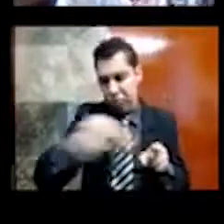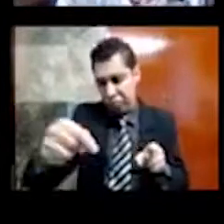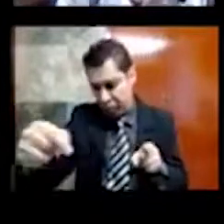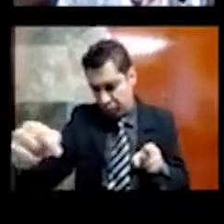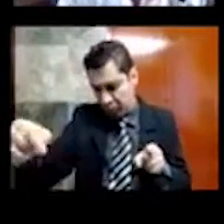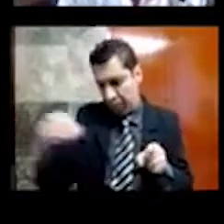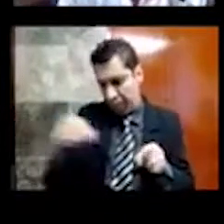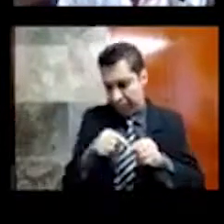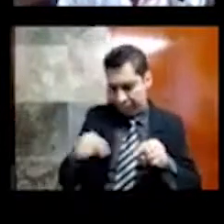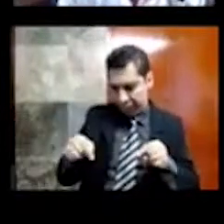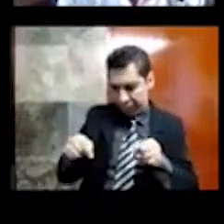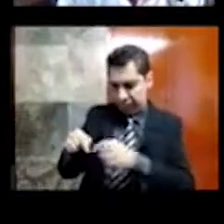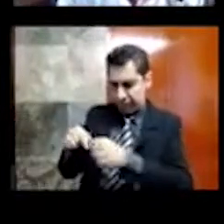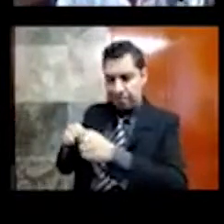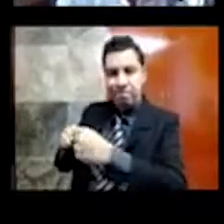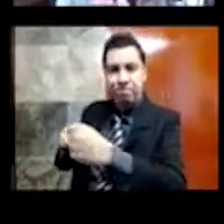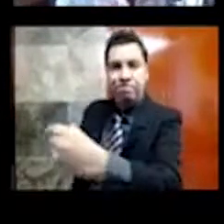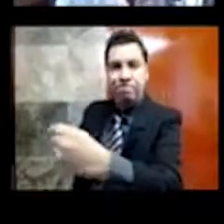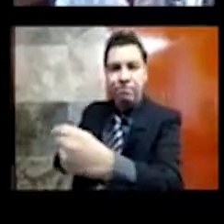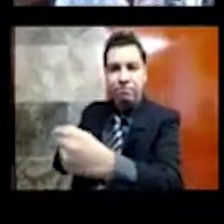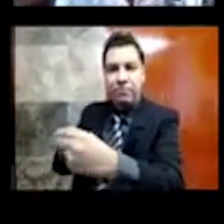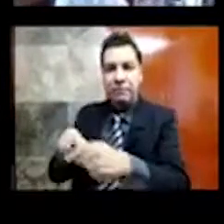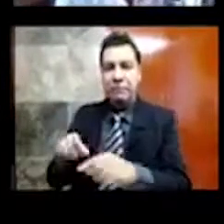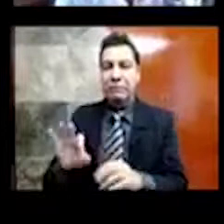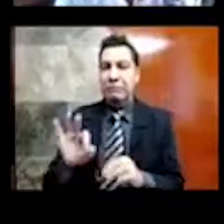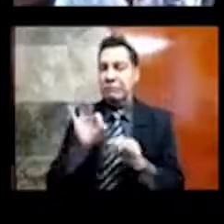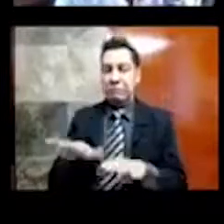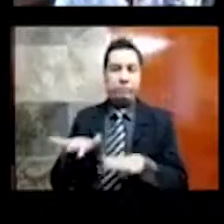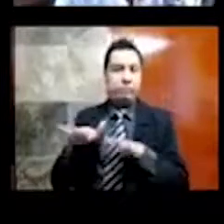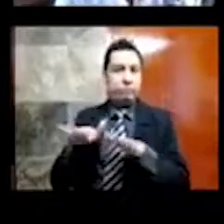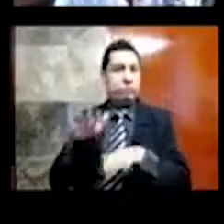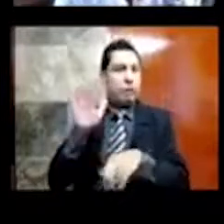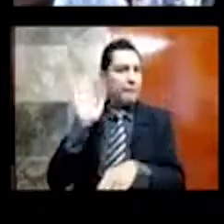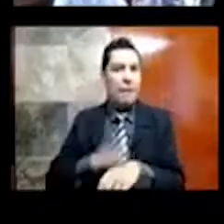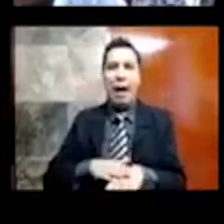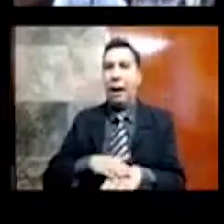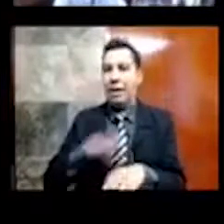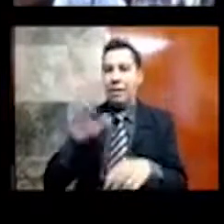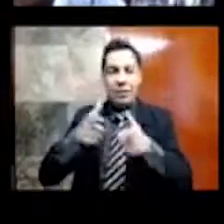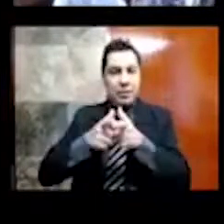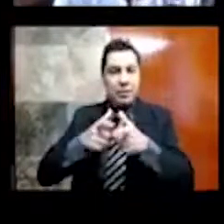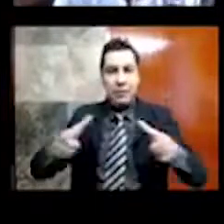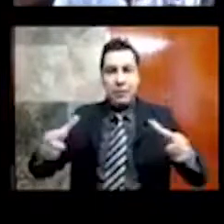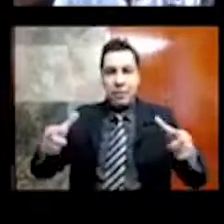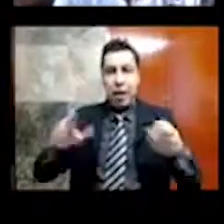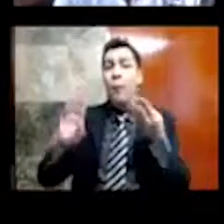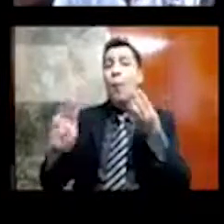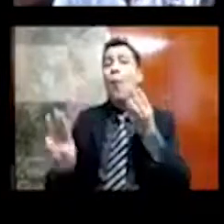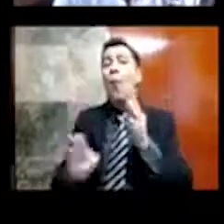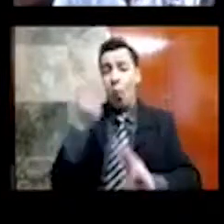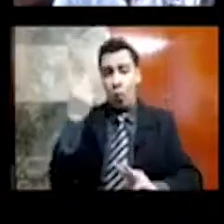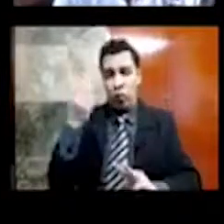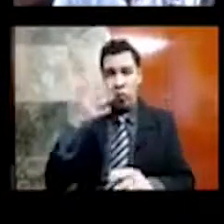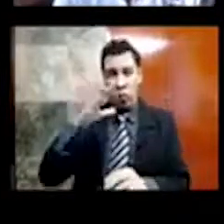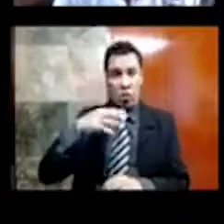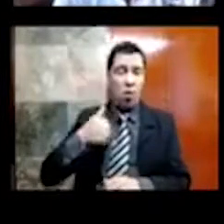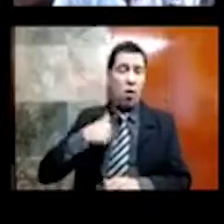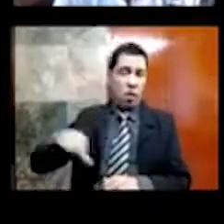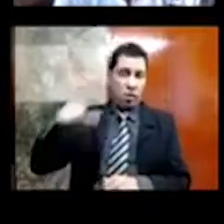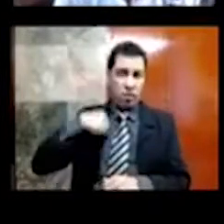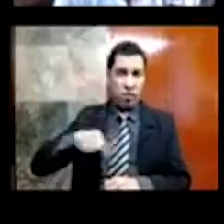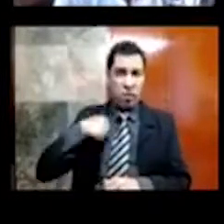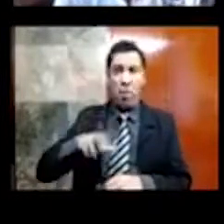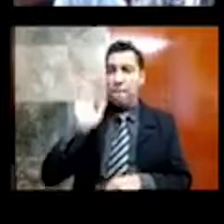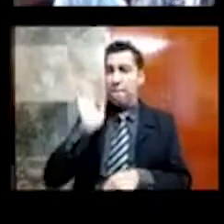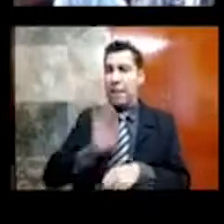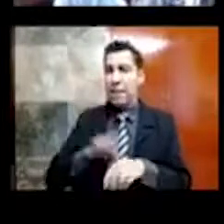cosa extraordinaria, es uno de los monumentos más importantes del mundo antiguo, no de nuestro